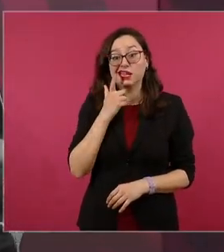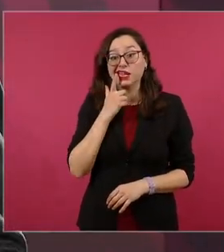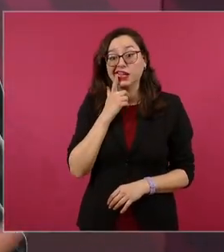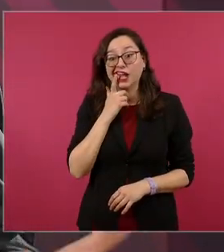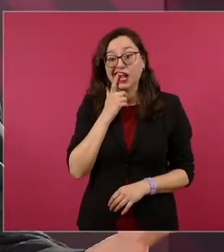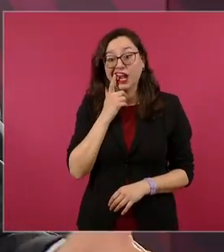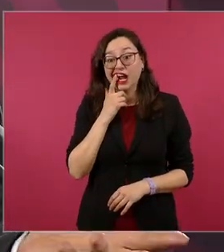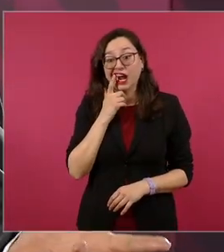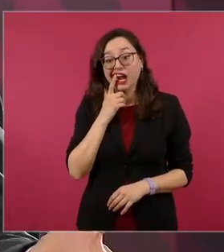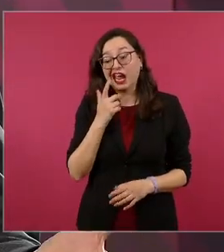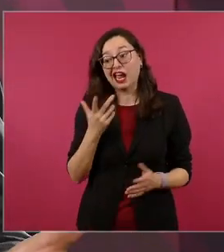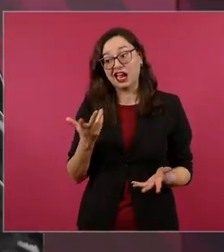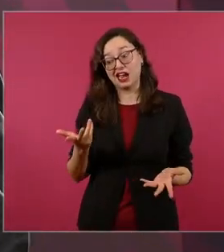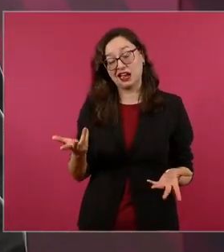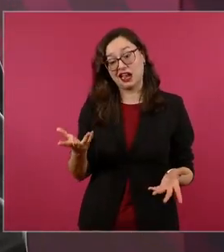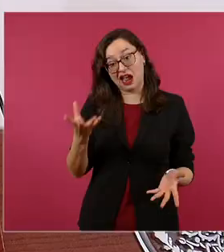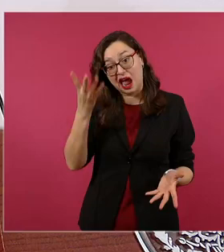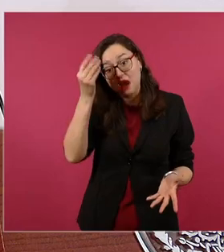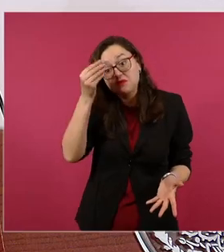Pues necesitas